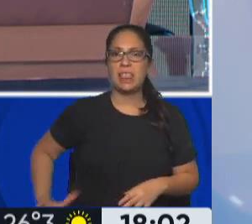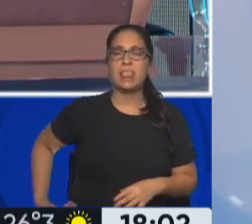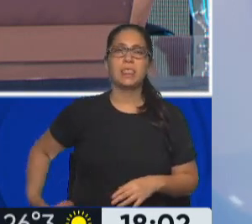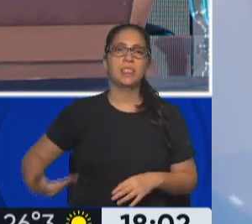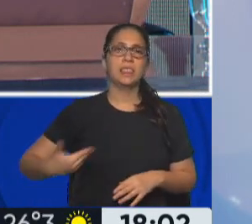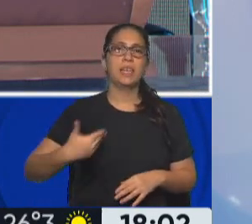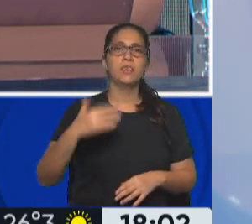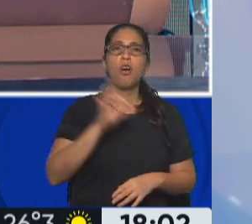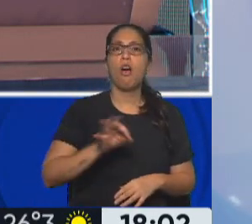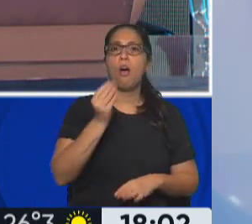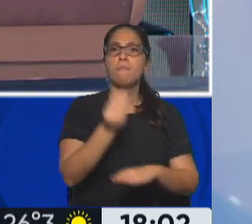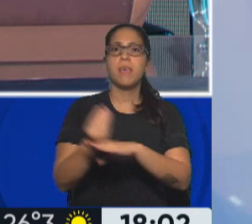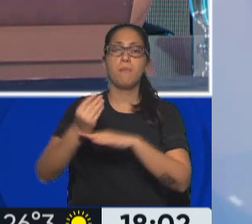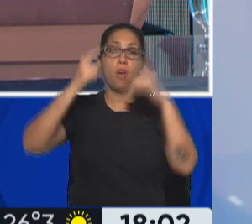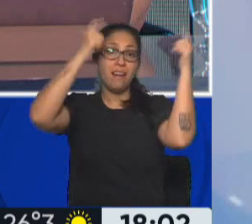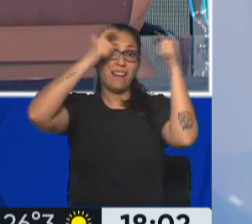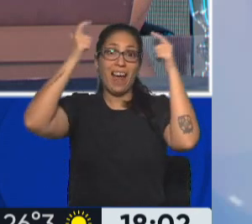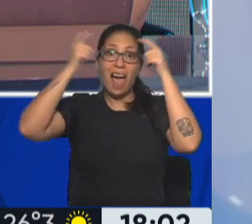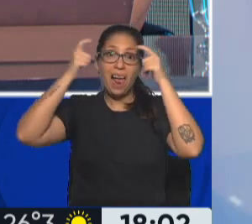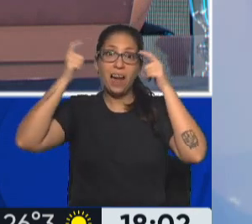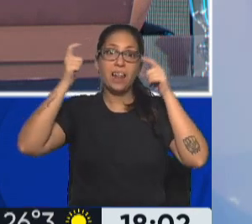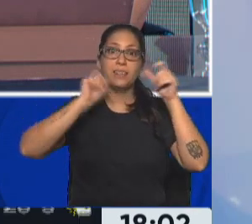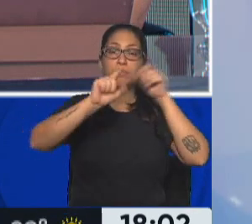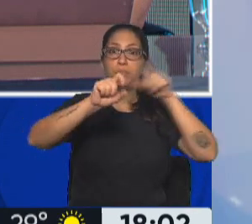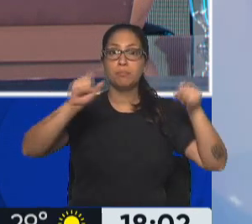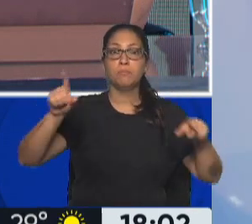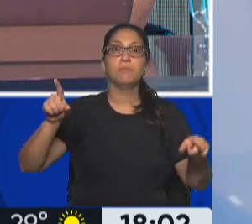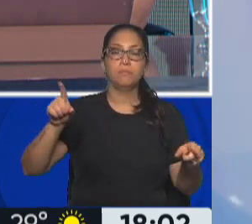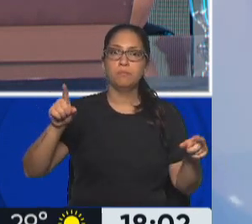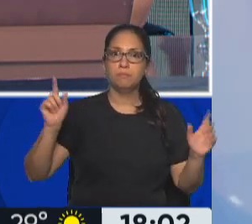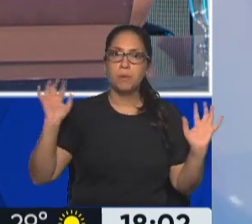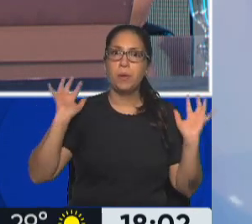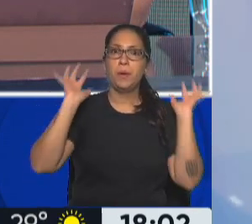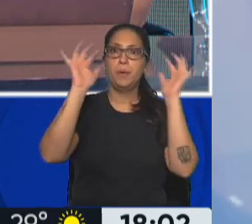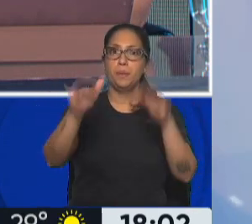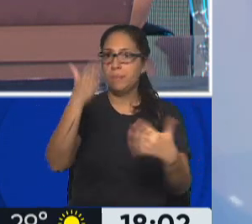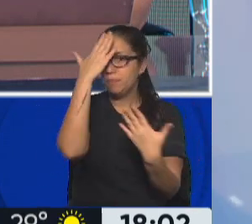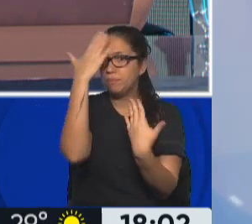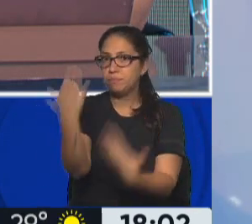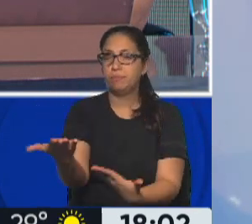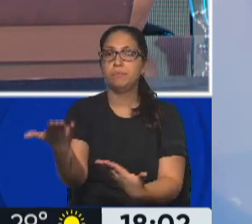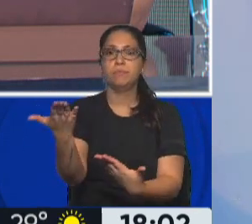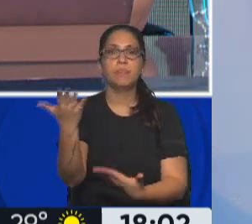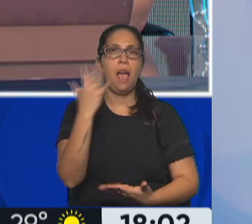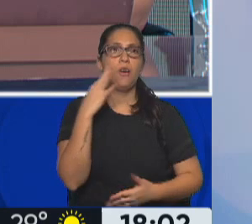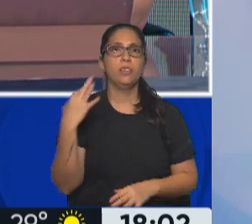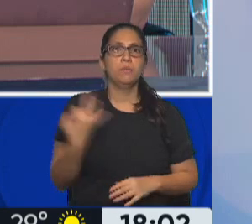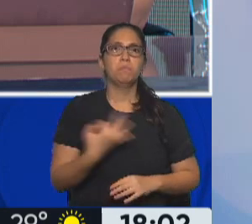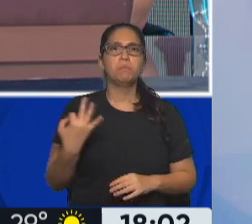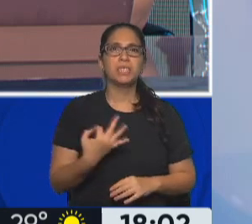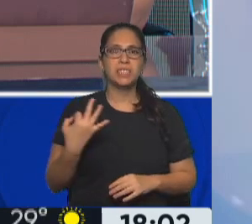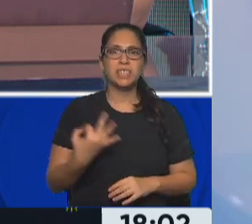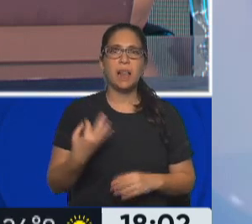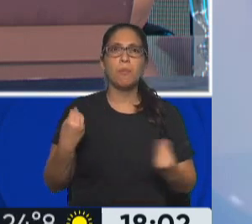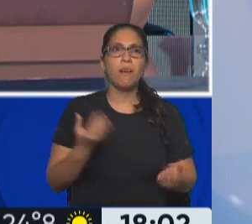también miembros de la realeza de los países que tienen monarquía, que lo van a despedir al Papa en algo particular, porque remarcábamos